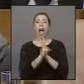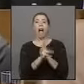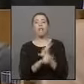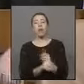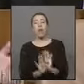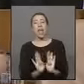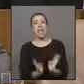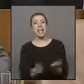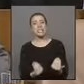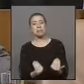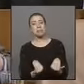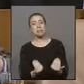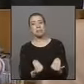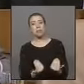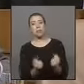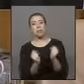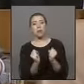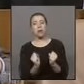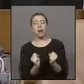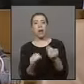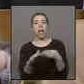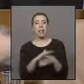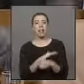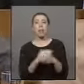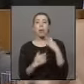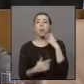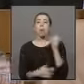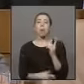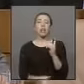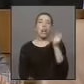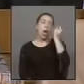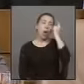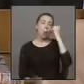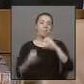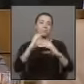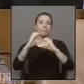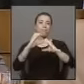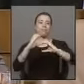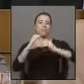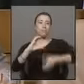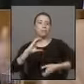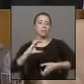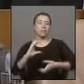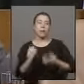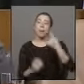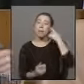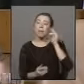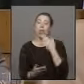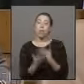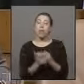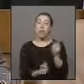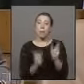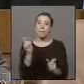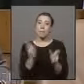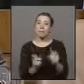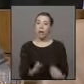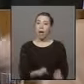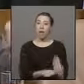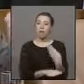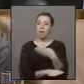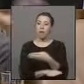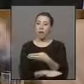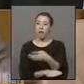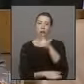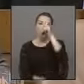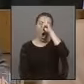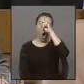esperando para que pudiéramos entrar, porque no nos estaríamos entendiendo allá afuera. Cuando las personas van a